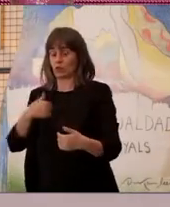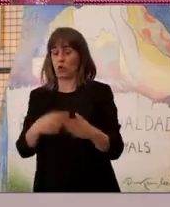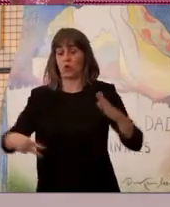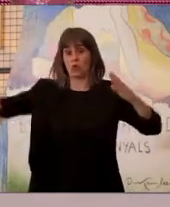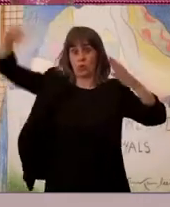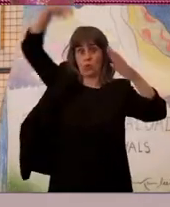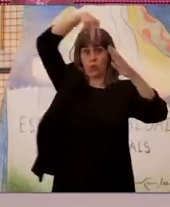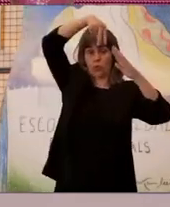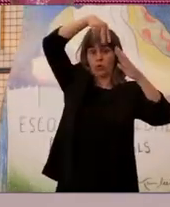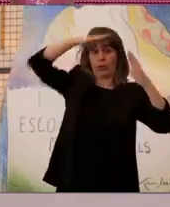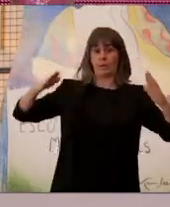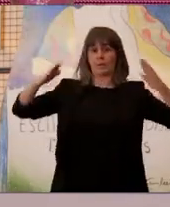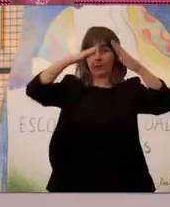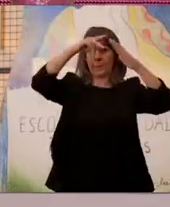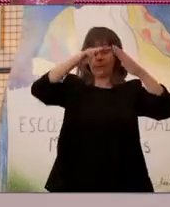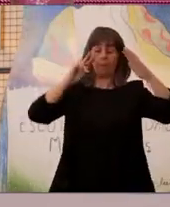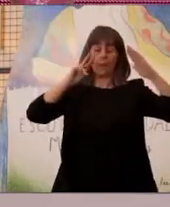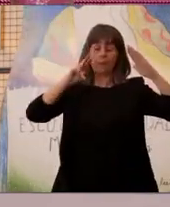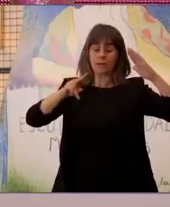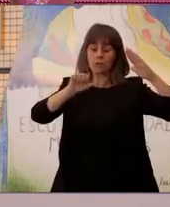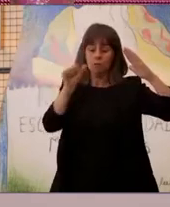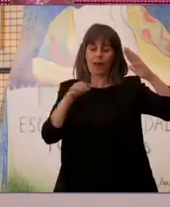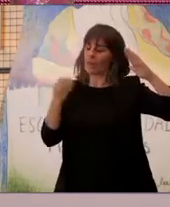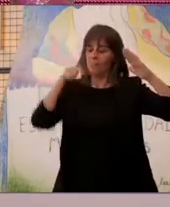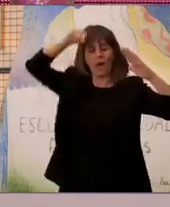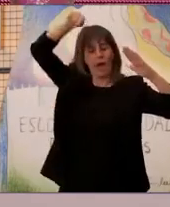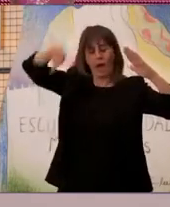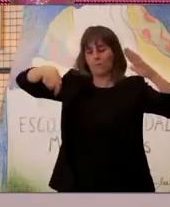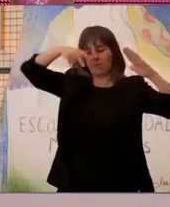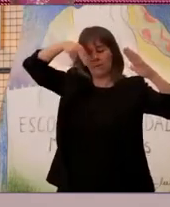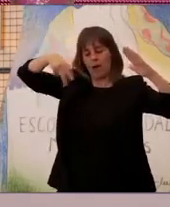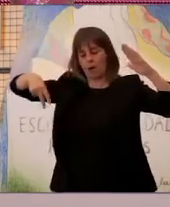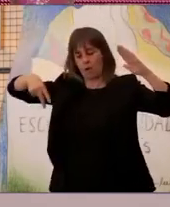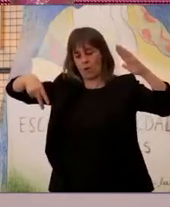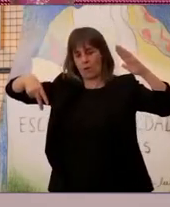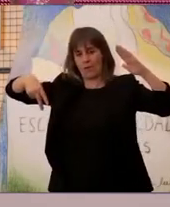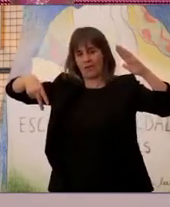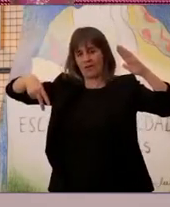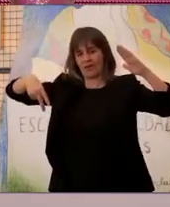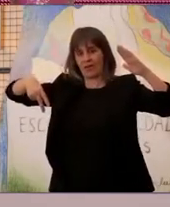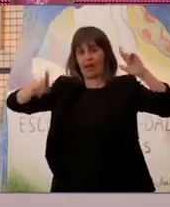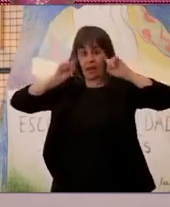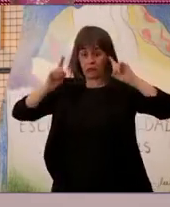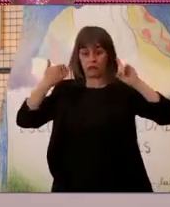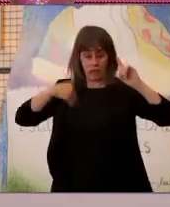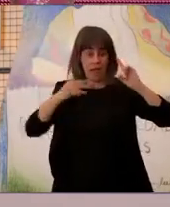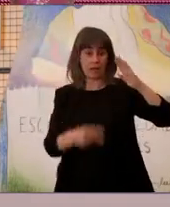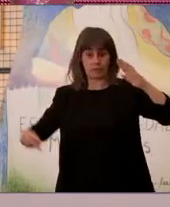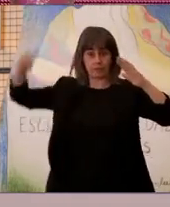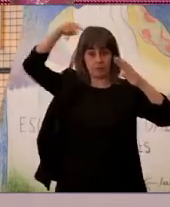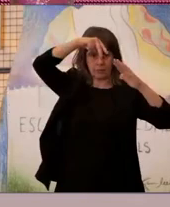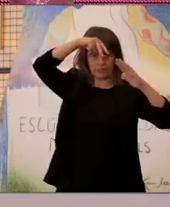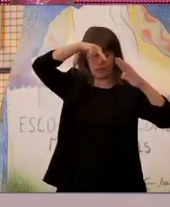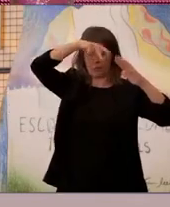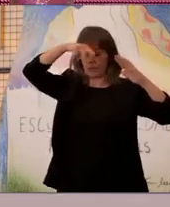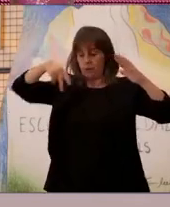la montaña lo ves de una manera y dices lo que hay que hacer es bajar la montaña cuando estás en ella no lo que hay que hacer A lo mejor es subir otra